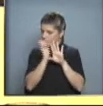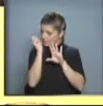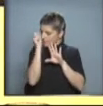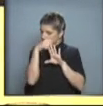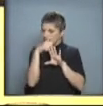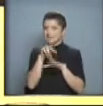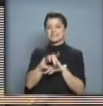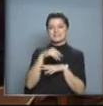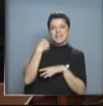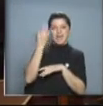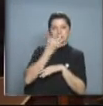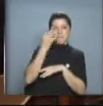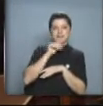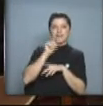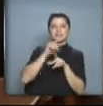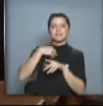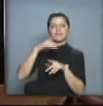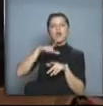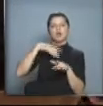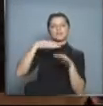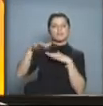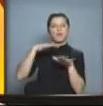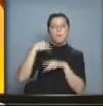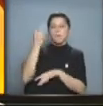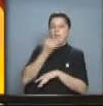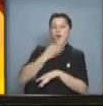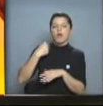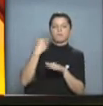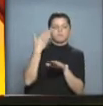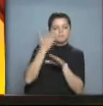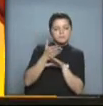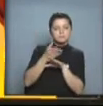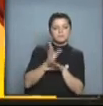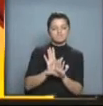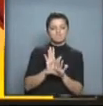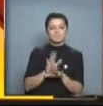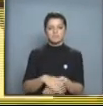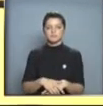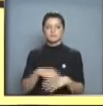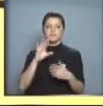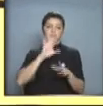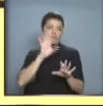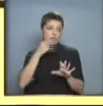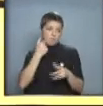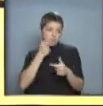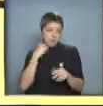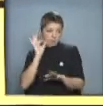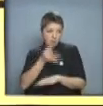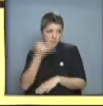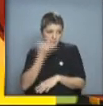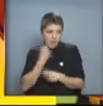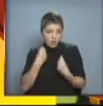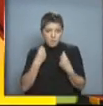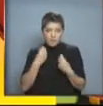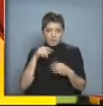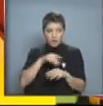enfrente. Lo peor que hay es hacer las cosas obligado. Pero ¿por qué tenés que estar obligado? No necesariamente. Pero no necesariamente vos podés estar realmente enamorado de la